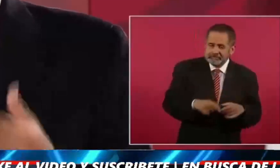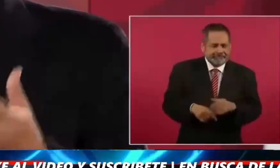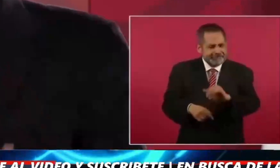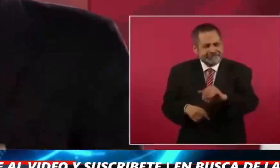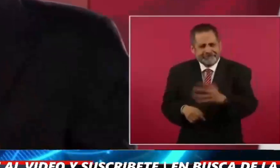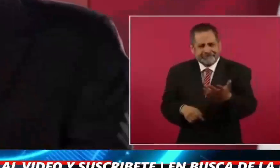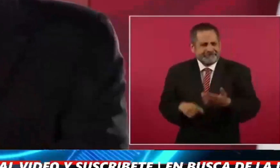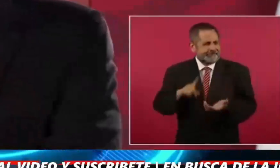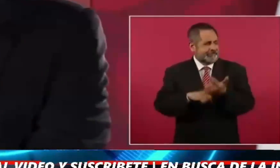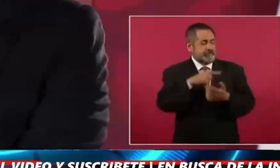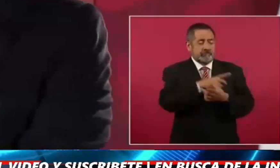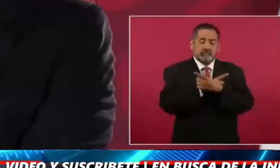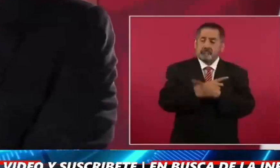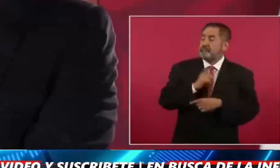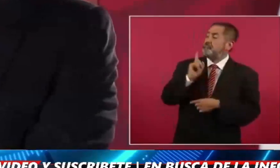Entonces, ¿con qué autoridad?